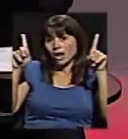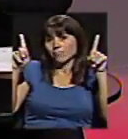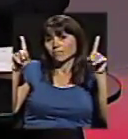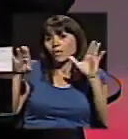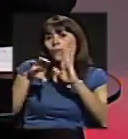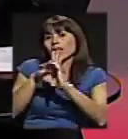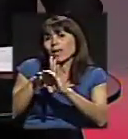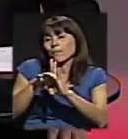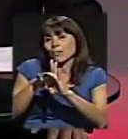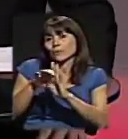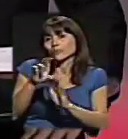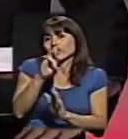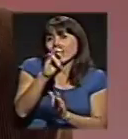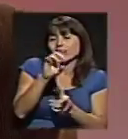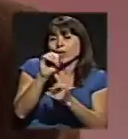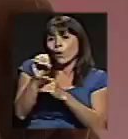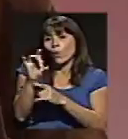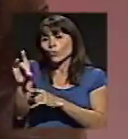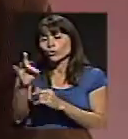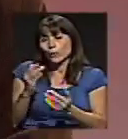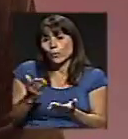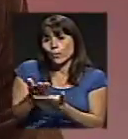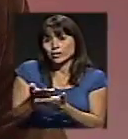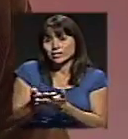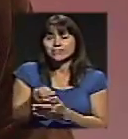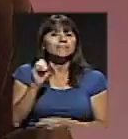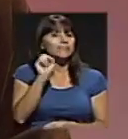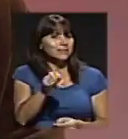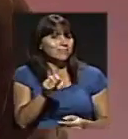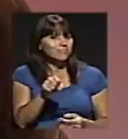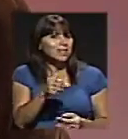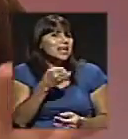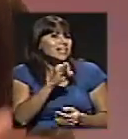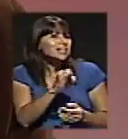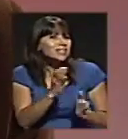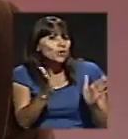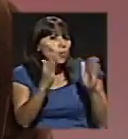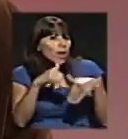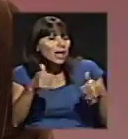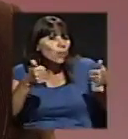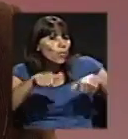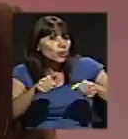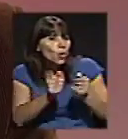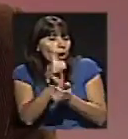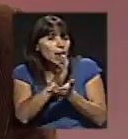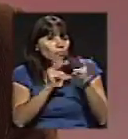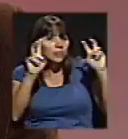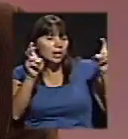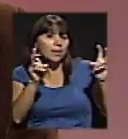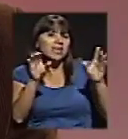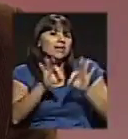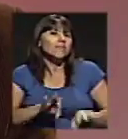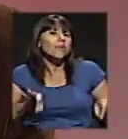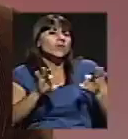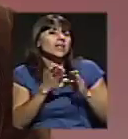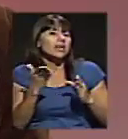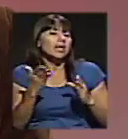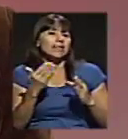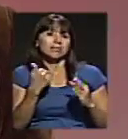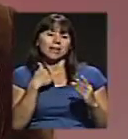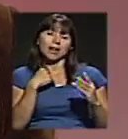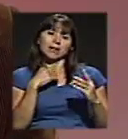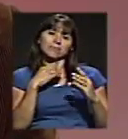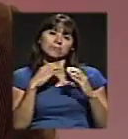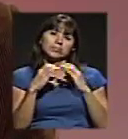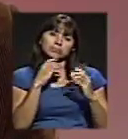7, 8 de esas propuestas. Y los que no hay acuerdo, lo importante es tener un diálogo claro sobre sobre